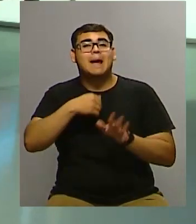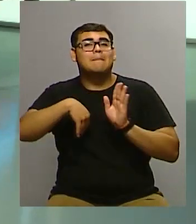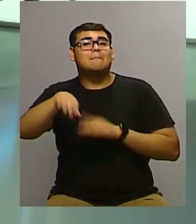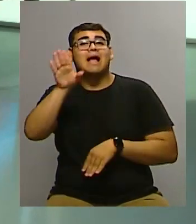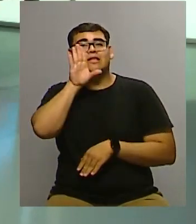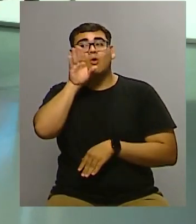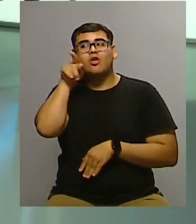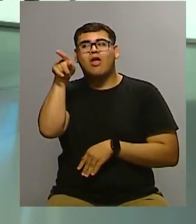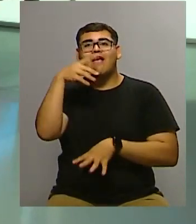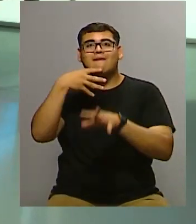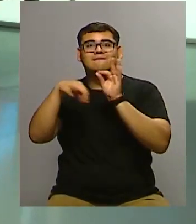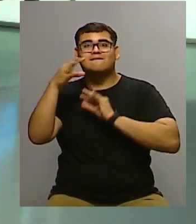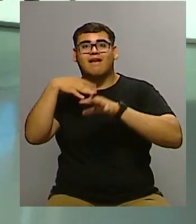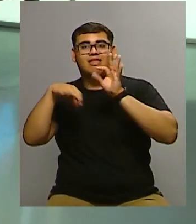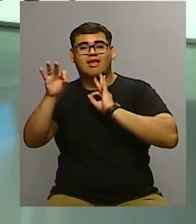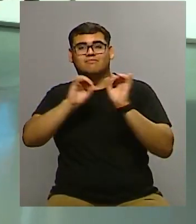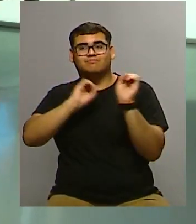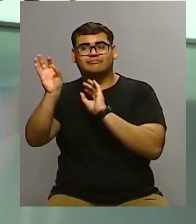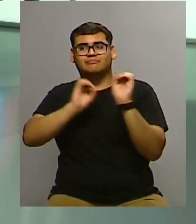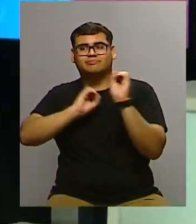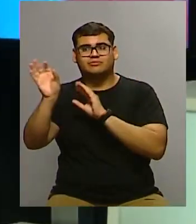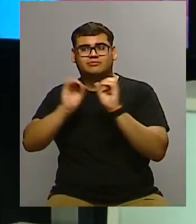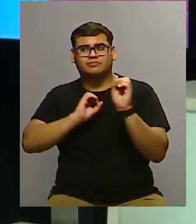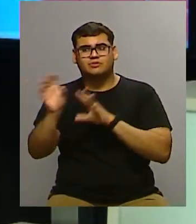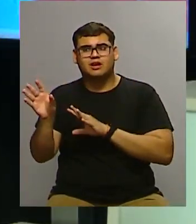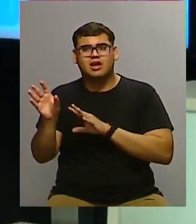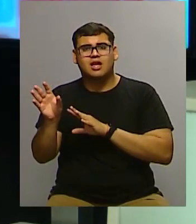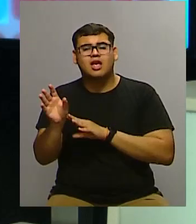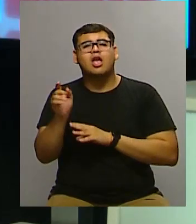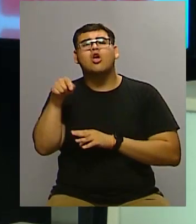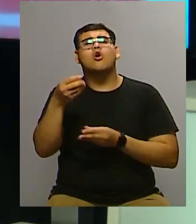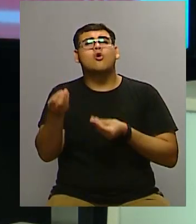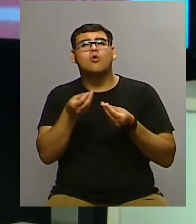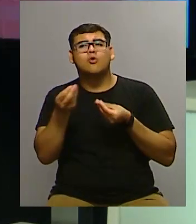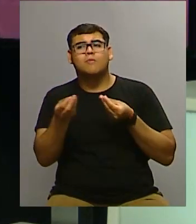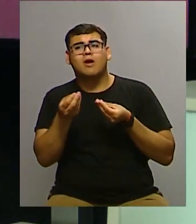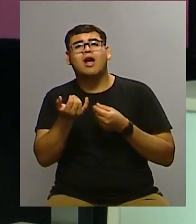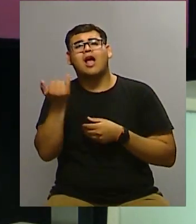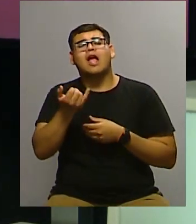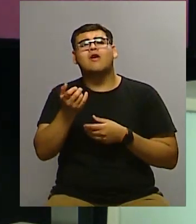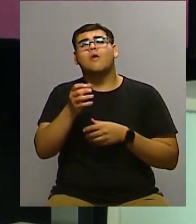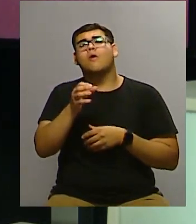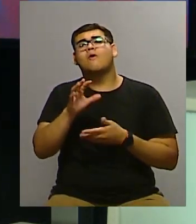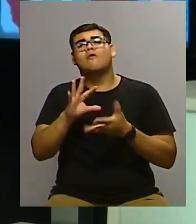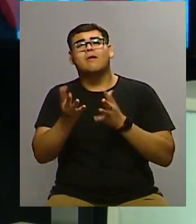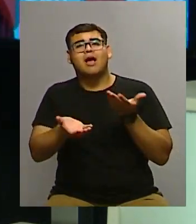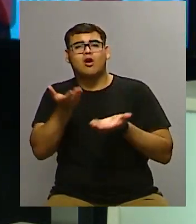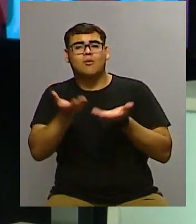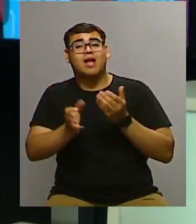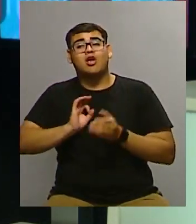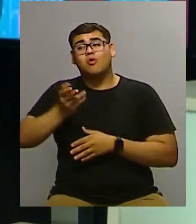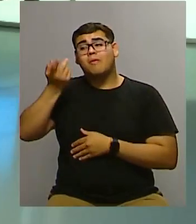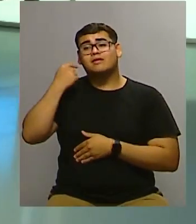bueno en otros mercados, pero mayoritariamente se exporta a Estados Unidos. ¿Cómo venimos? Y si tenemos que hacer una comparación, ¿cómo estamos en relación al año